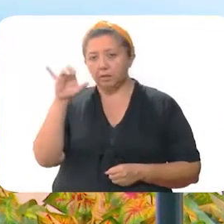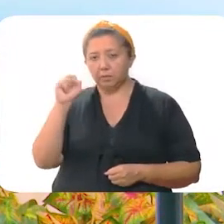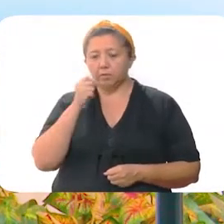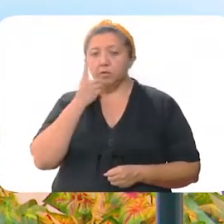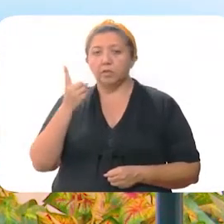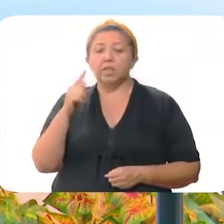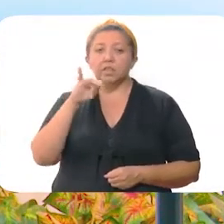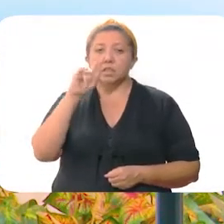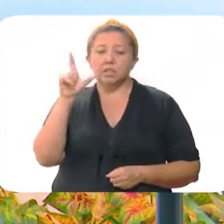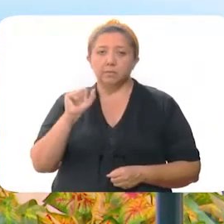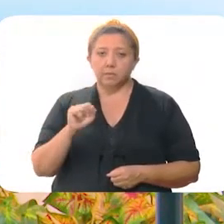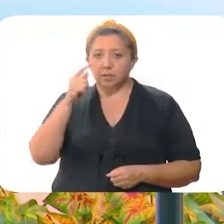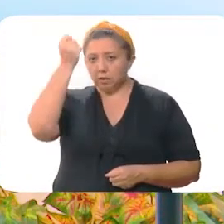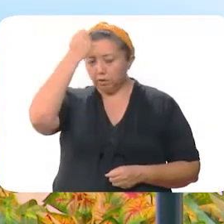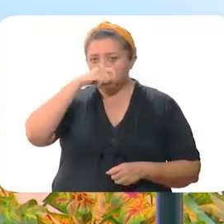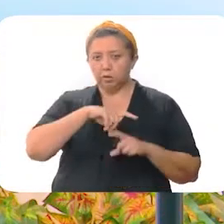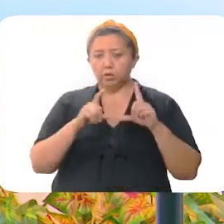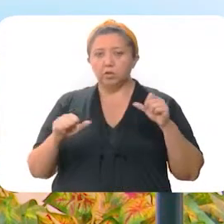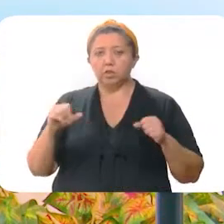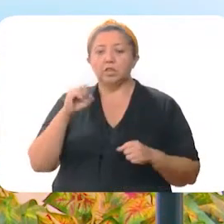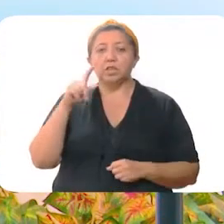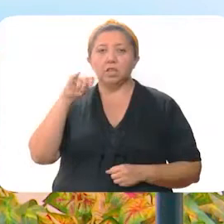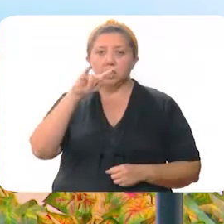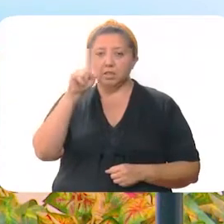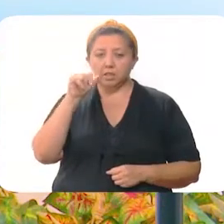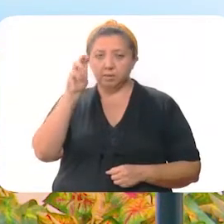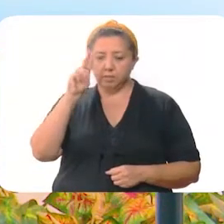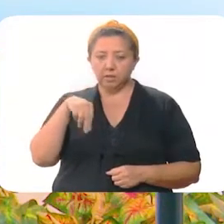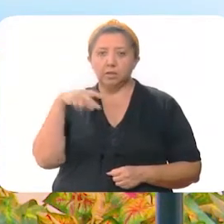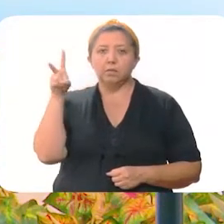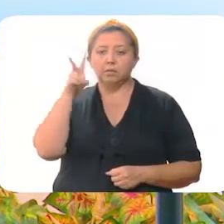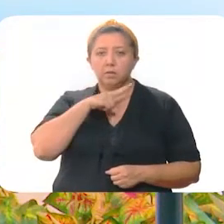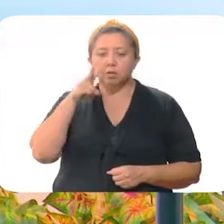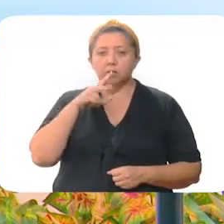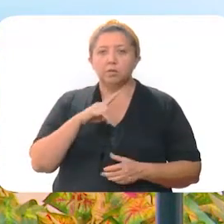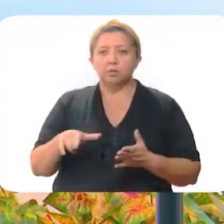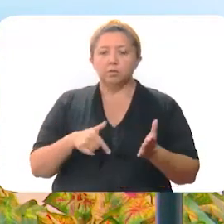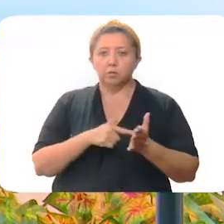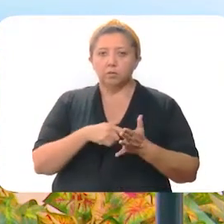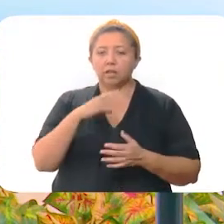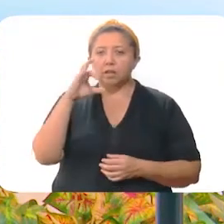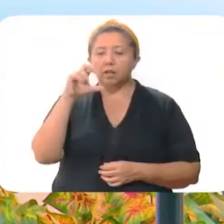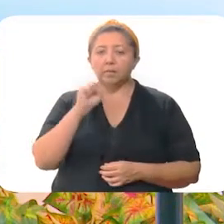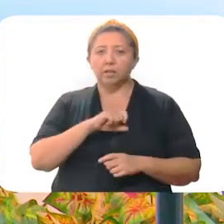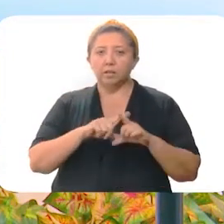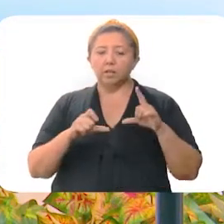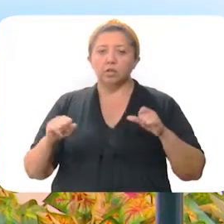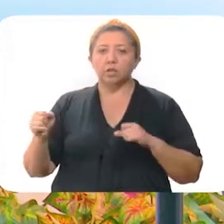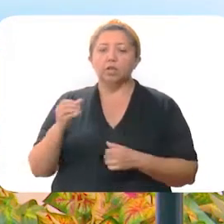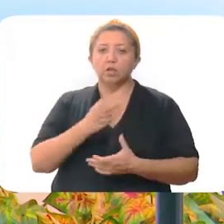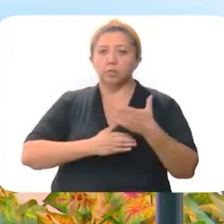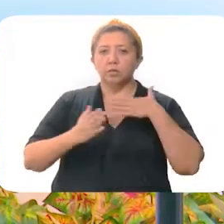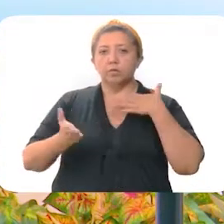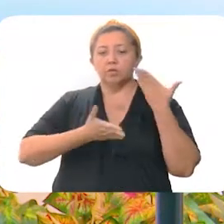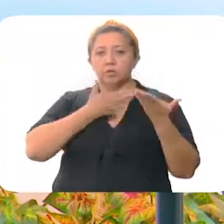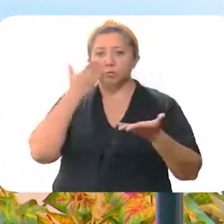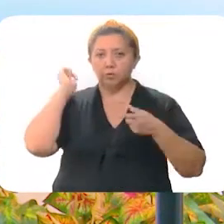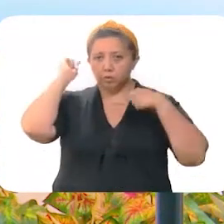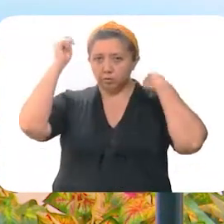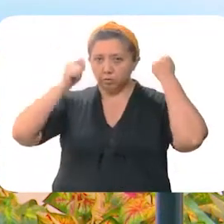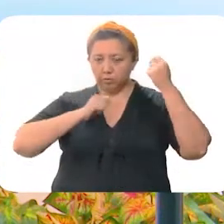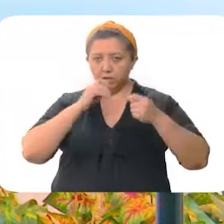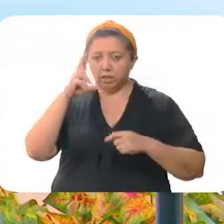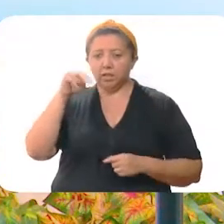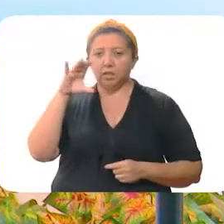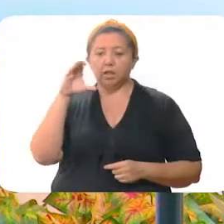En Tizimín, en el Tecnológico Nacional Campus Tizimín. Y en Valladolid, en las instalaciones de la Cámara Nacional de Comercio y Servicios y Turismo,